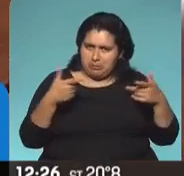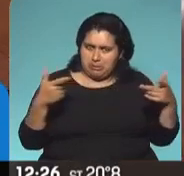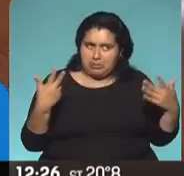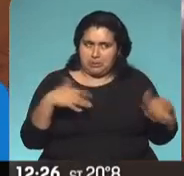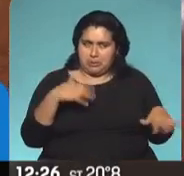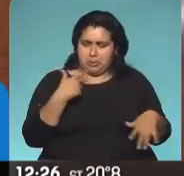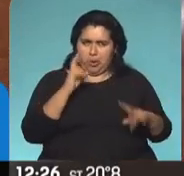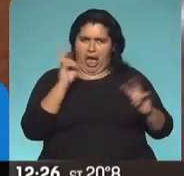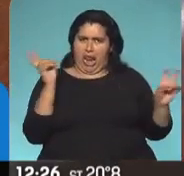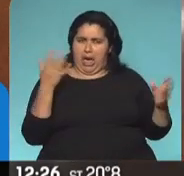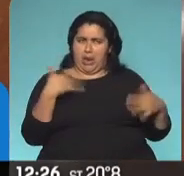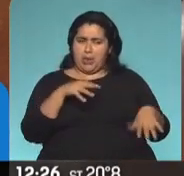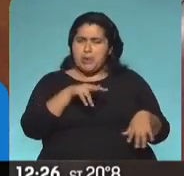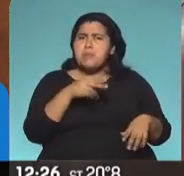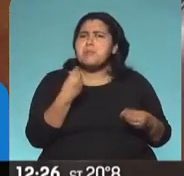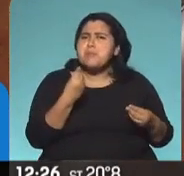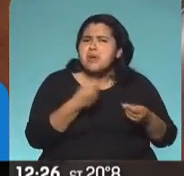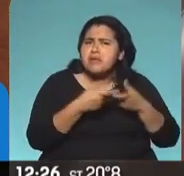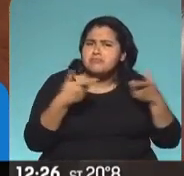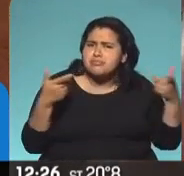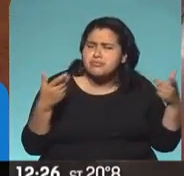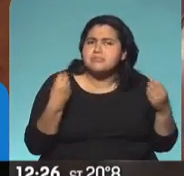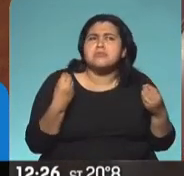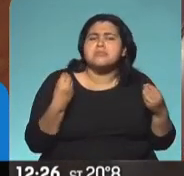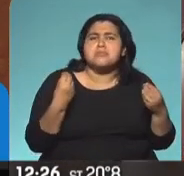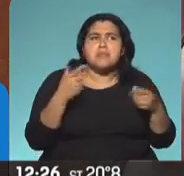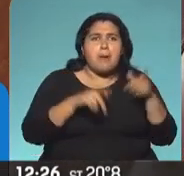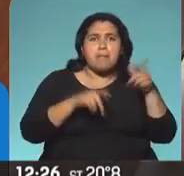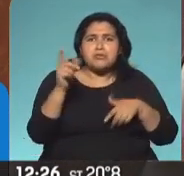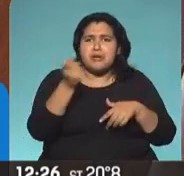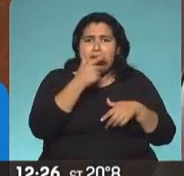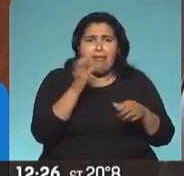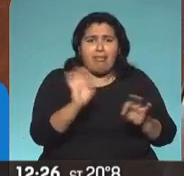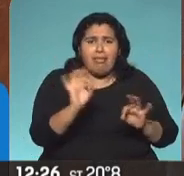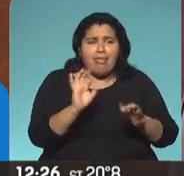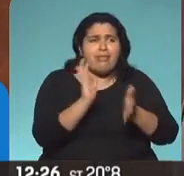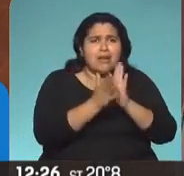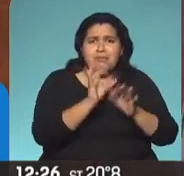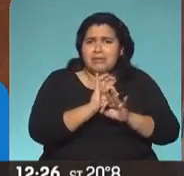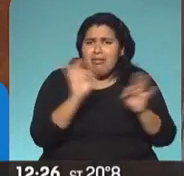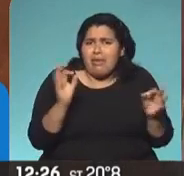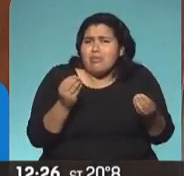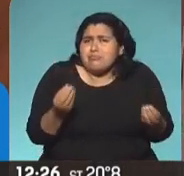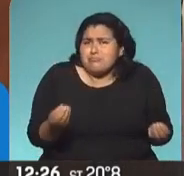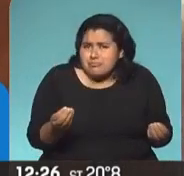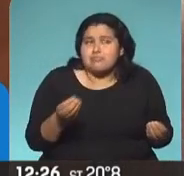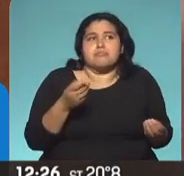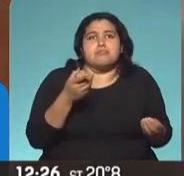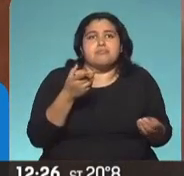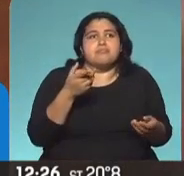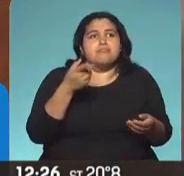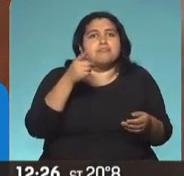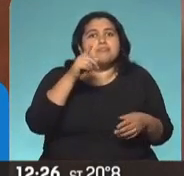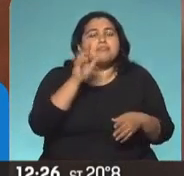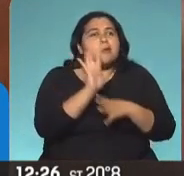sobre qué cantidad de gente con diabetes sobre las personas que ni siquiera están medicadas porque además es como decíamos al principio al ser